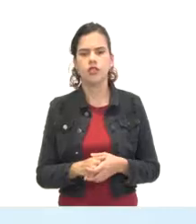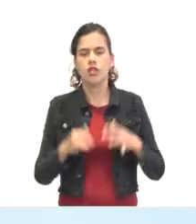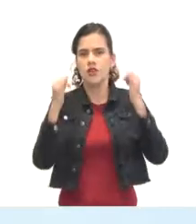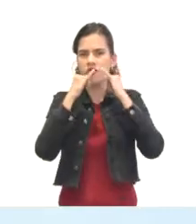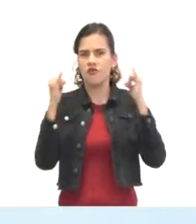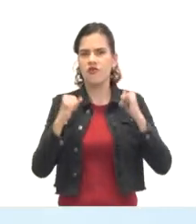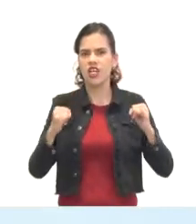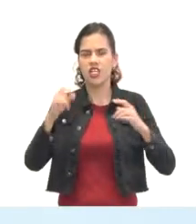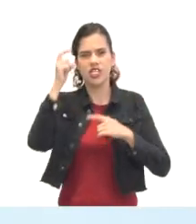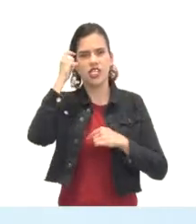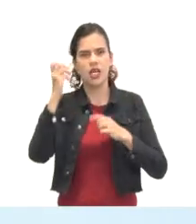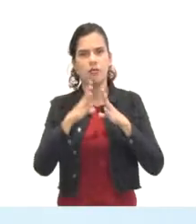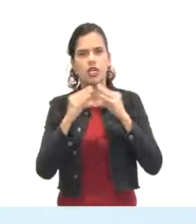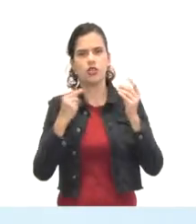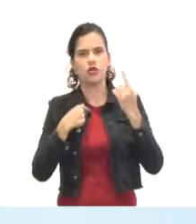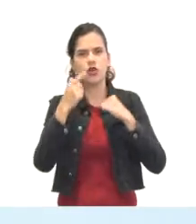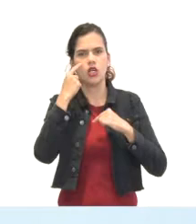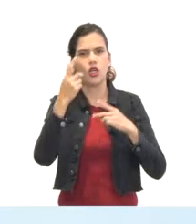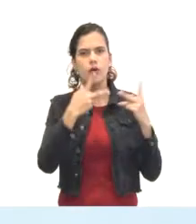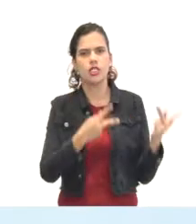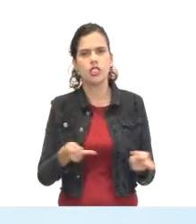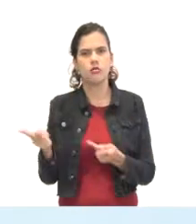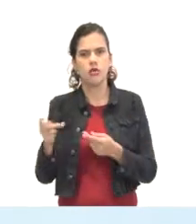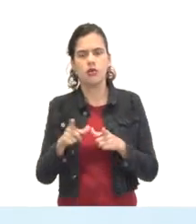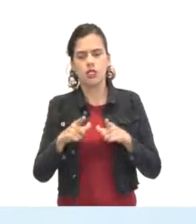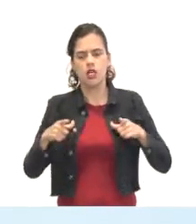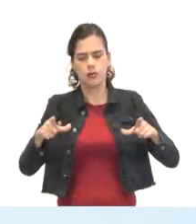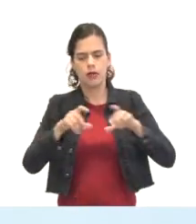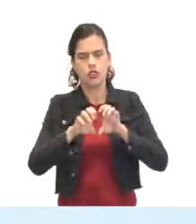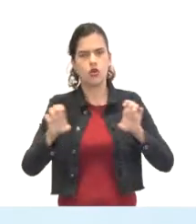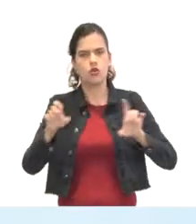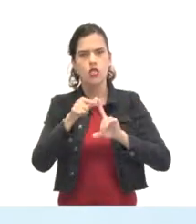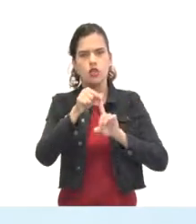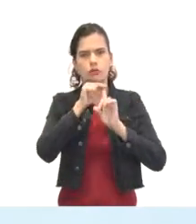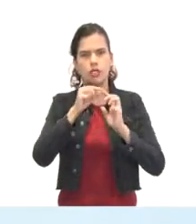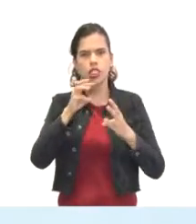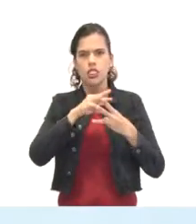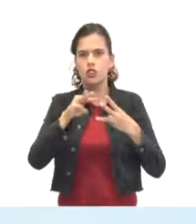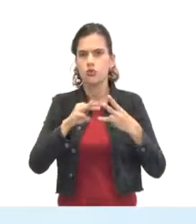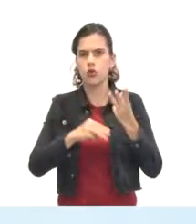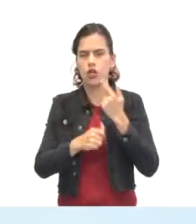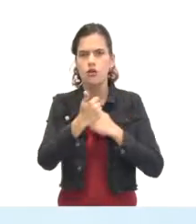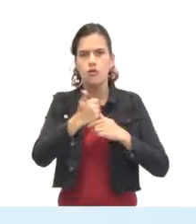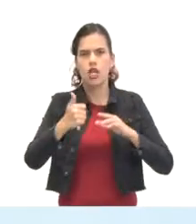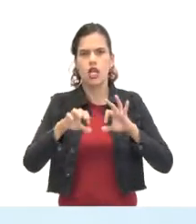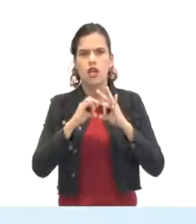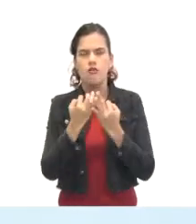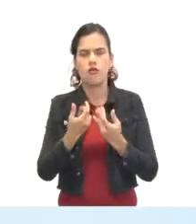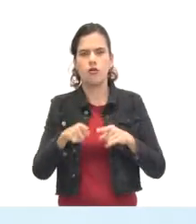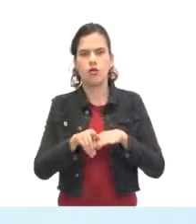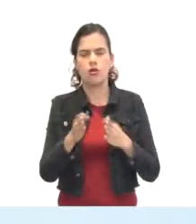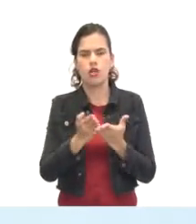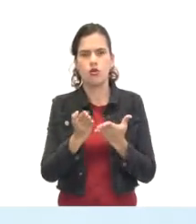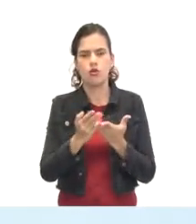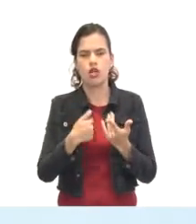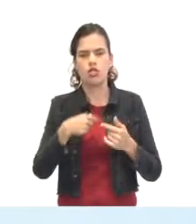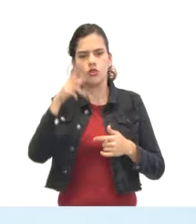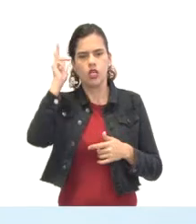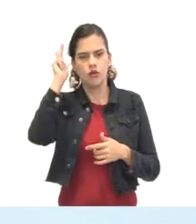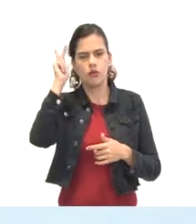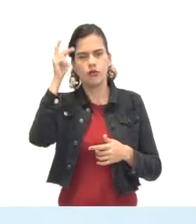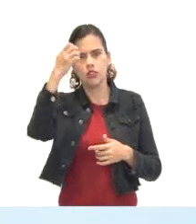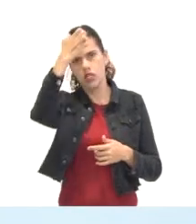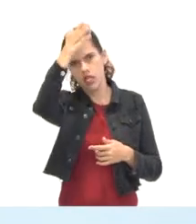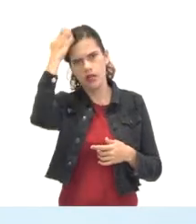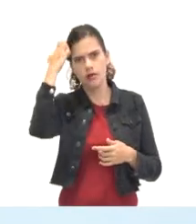Feliz día para todos los que nos sintonizan. Sean bienvenidos al segmento de educación especial de su programa Cada Familia Una Escuela. Soy la profesora Evelyn